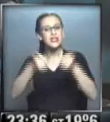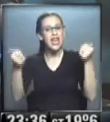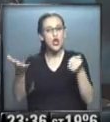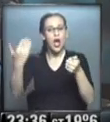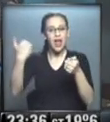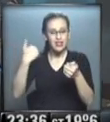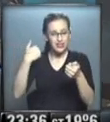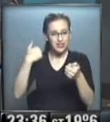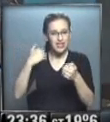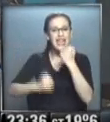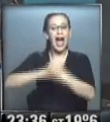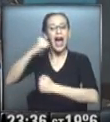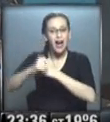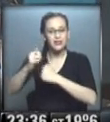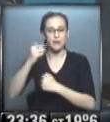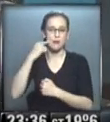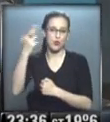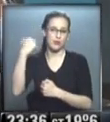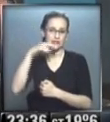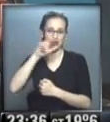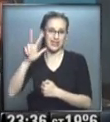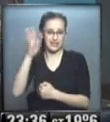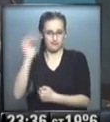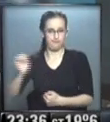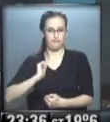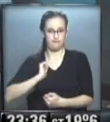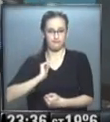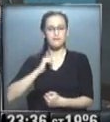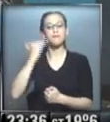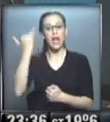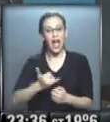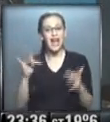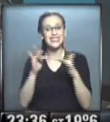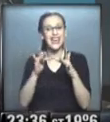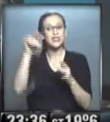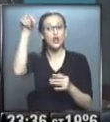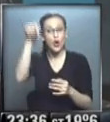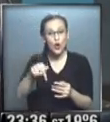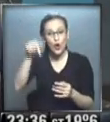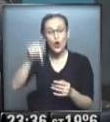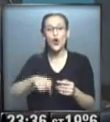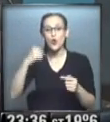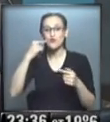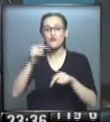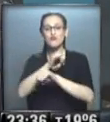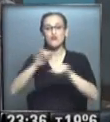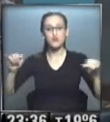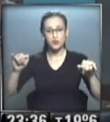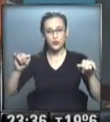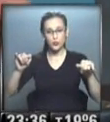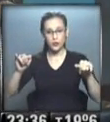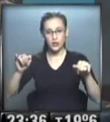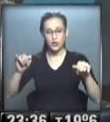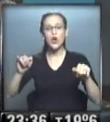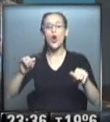en papel hasta el golpe de Estado de 1973, sigue estando en internet. Hoy publicó una edición en papel